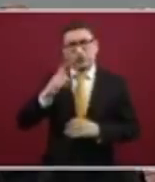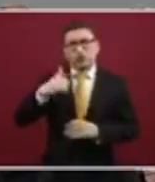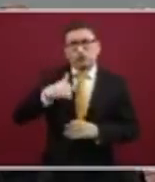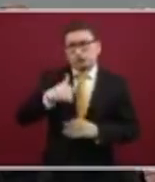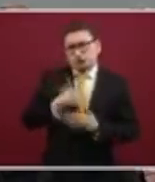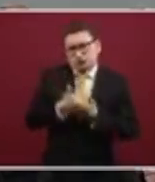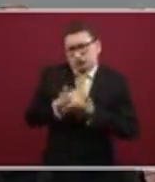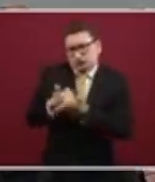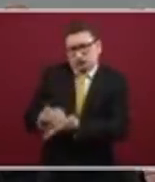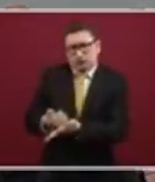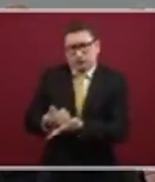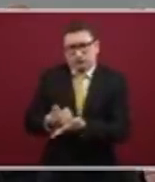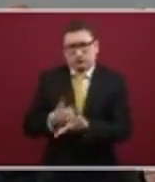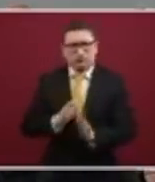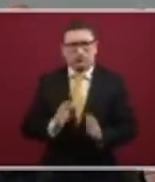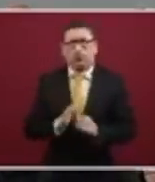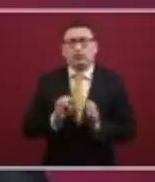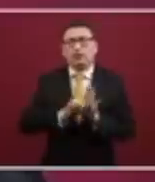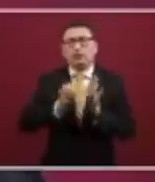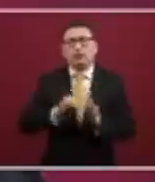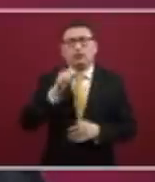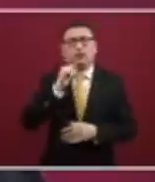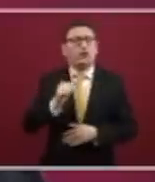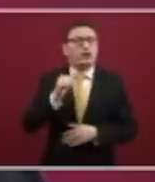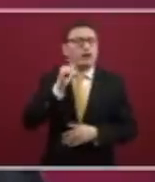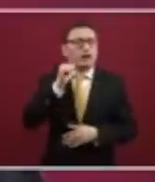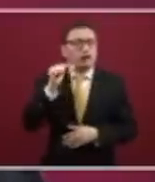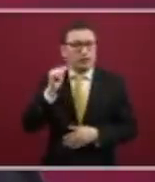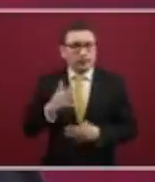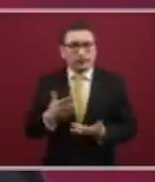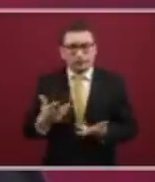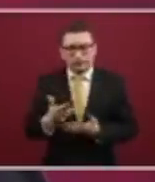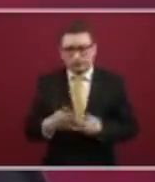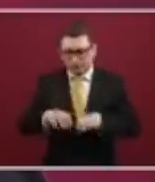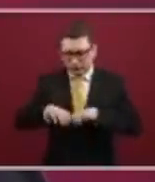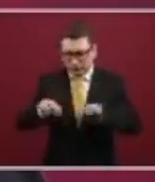ayudarlo. Ayer hicimos, por ejemplo, una reunión de gabinete.